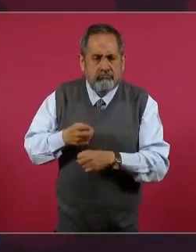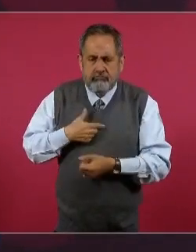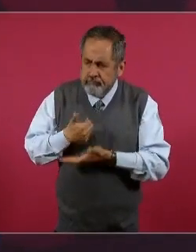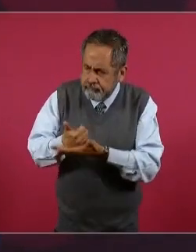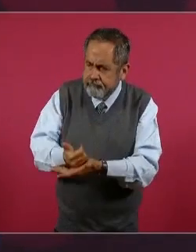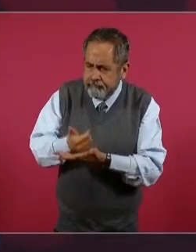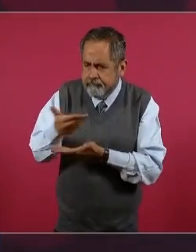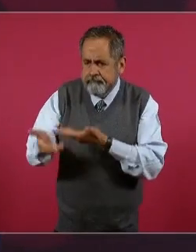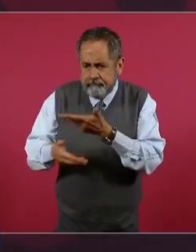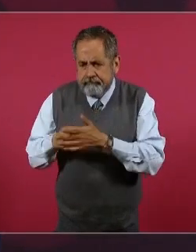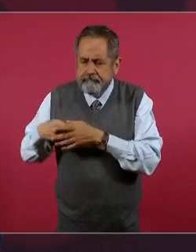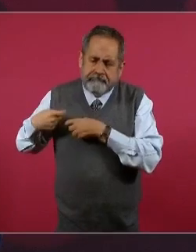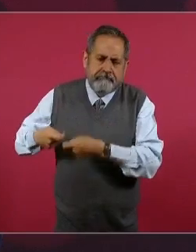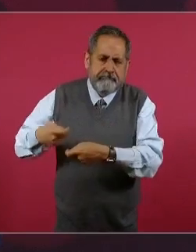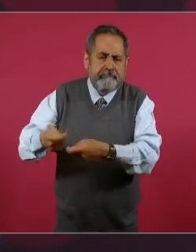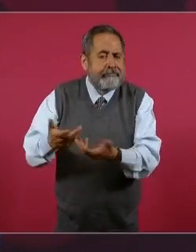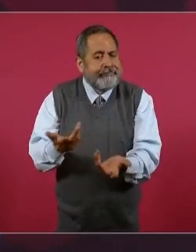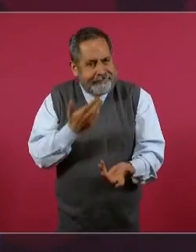comunitaria.